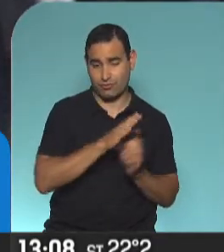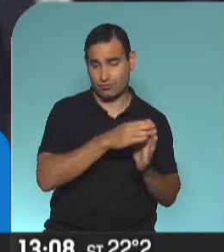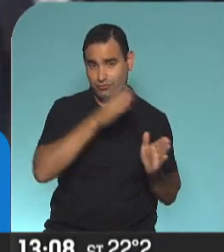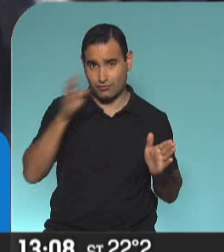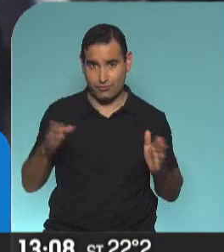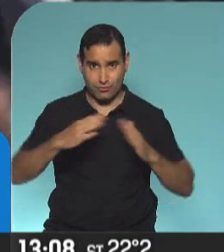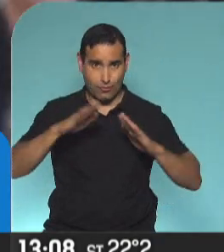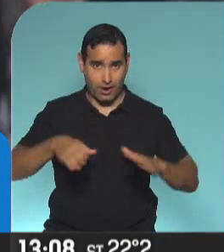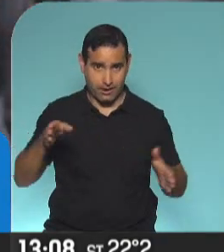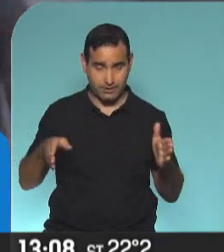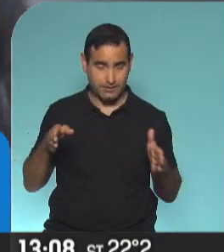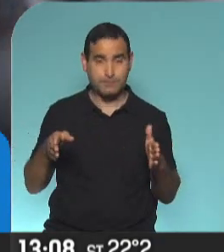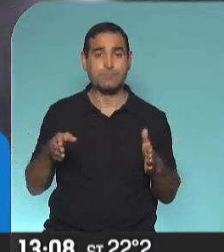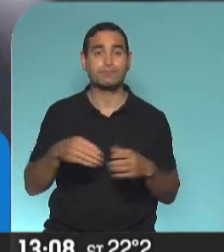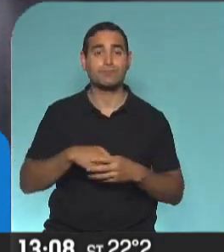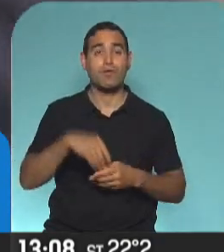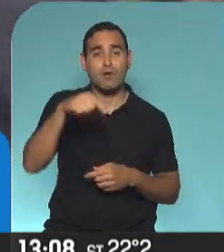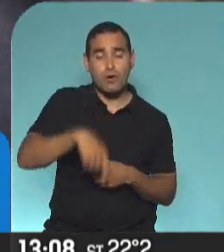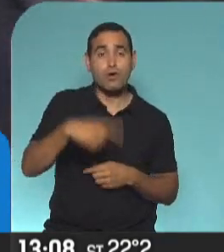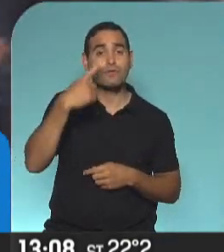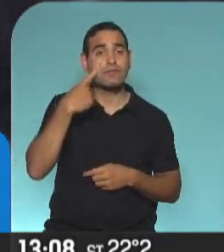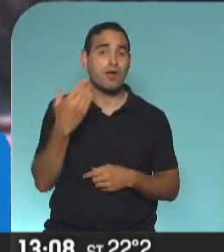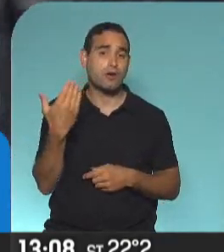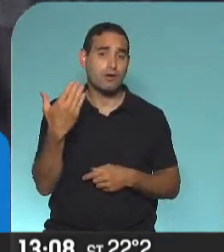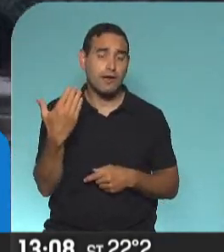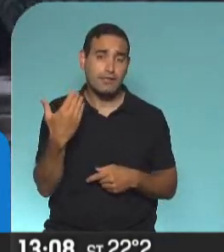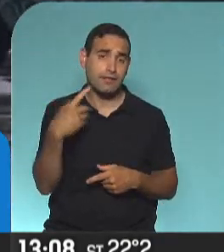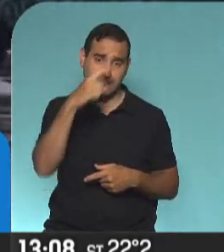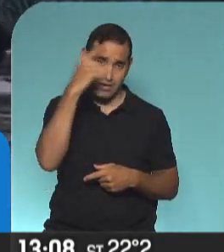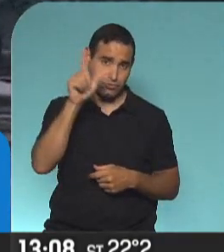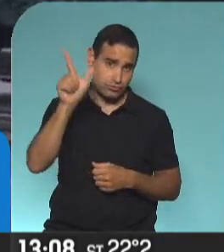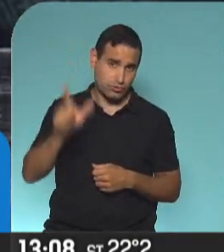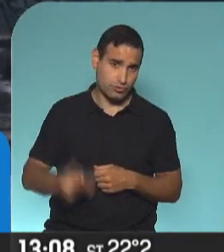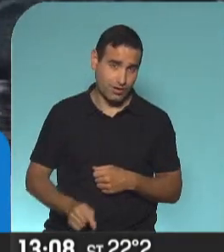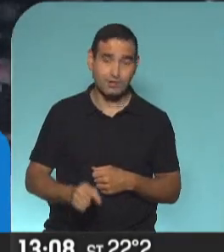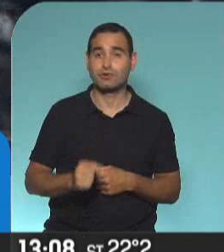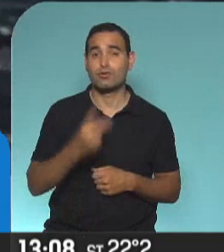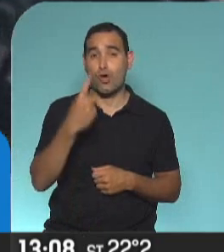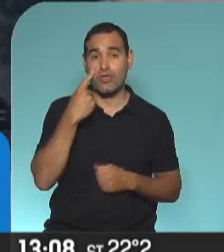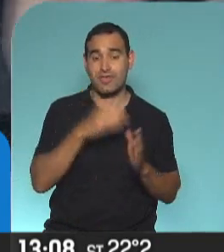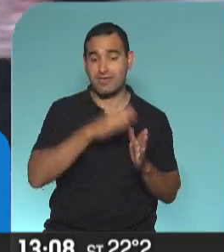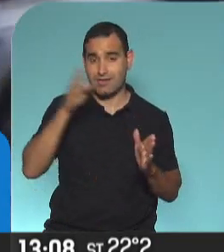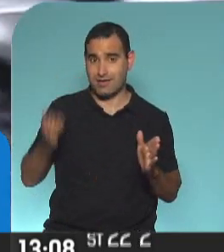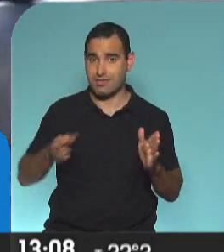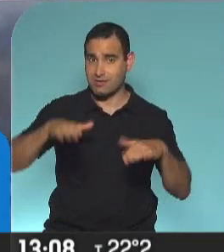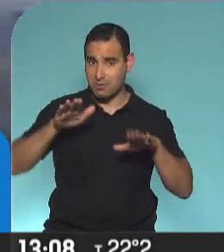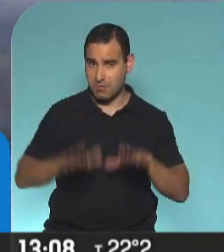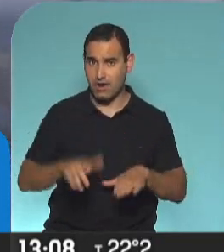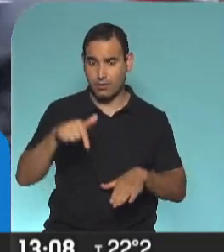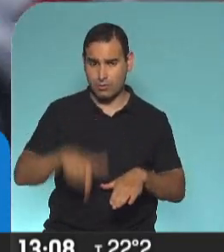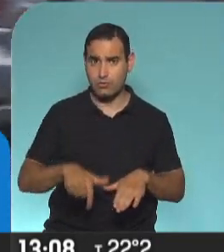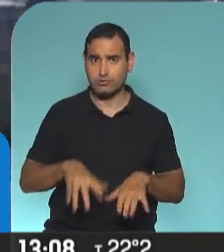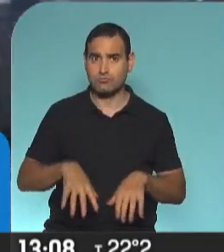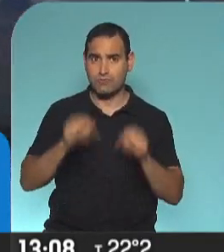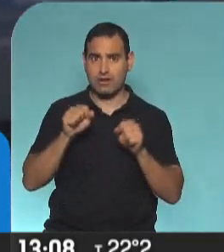cuarentena y esta pandemia. Y es una jornada, decíamos, a nivel nacional de 48 horas. Este paro que ha comenzado muy temprano allí